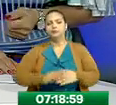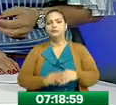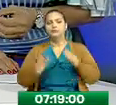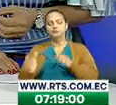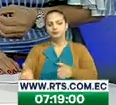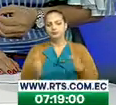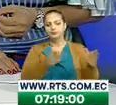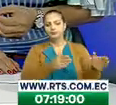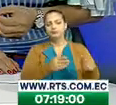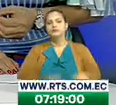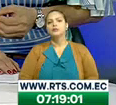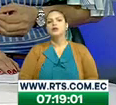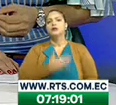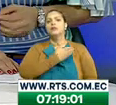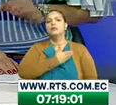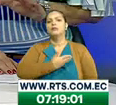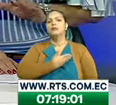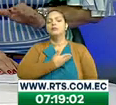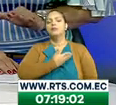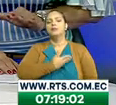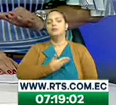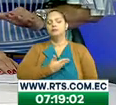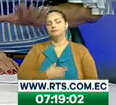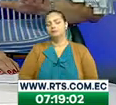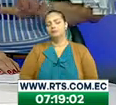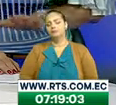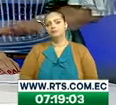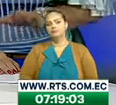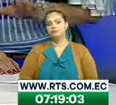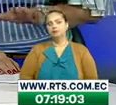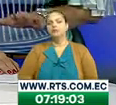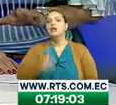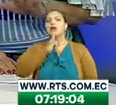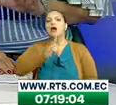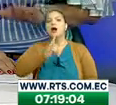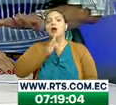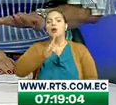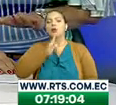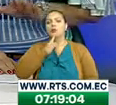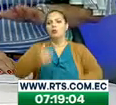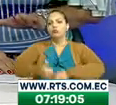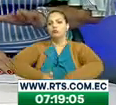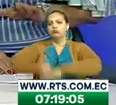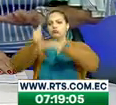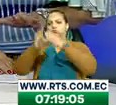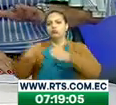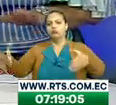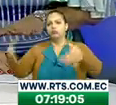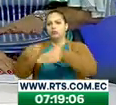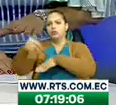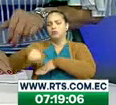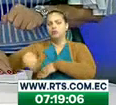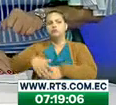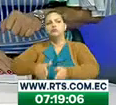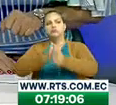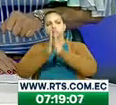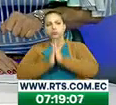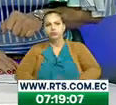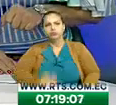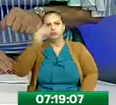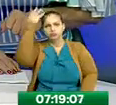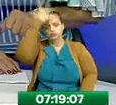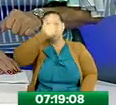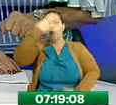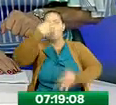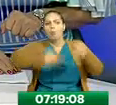Unidos, la Cámara de Representantes pidió al Senado un juicio político justo contra Donald Trump. Más detalles